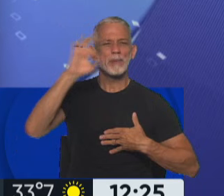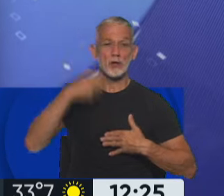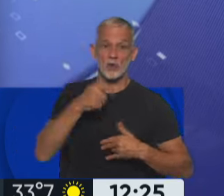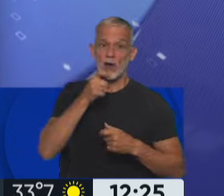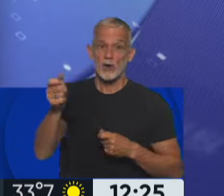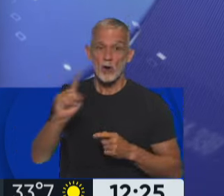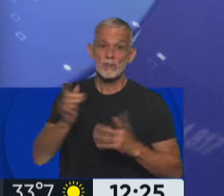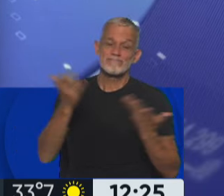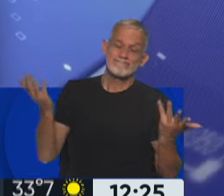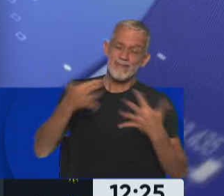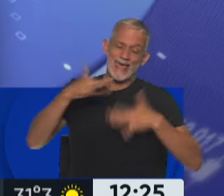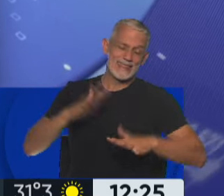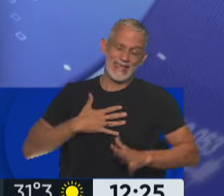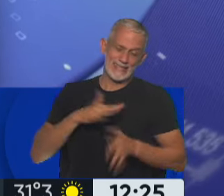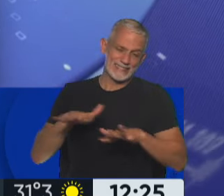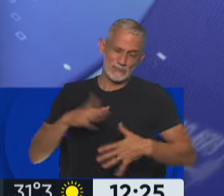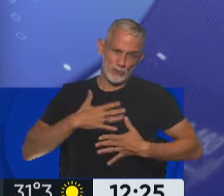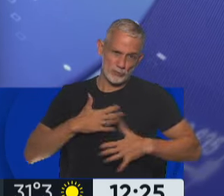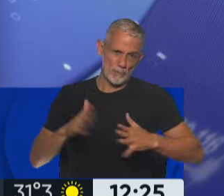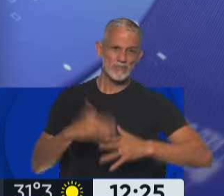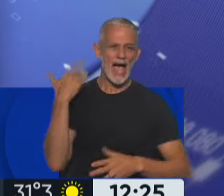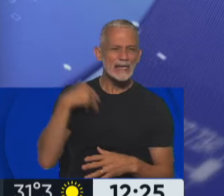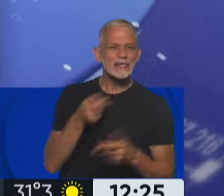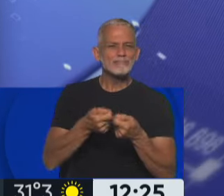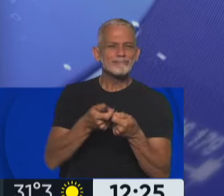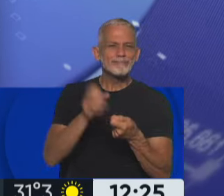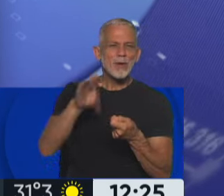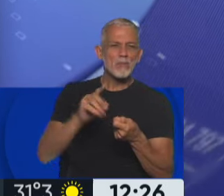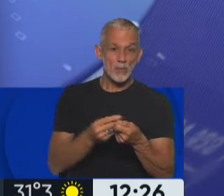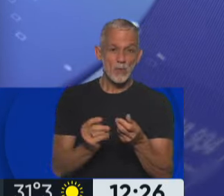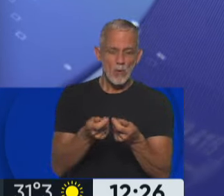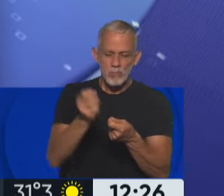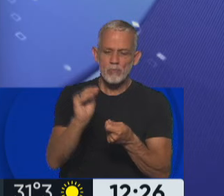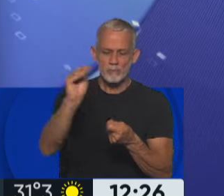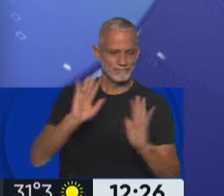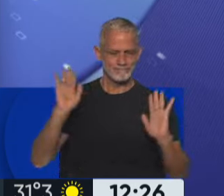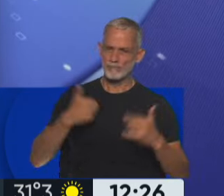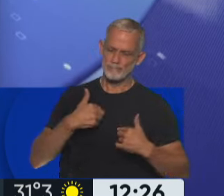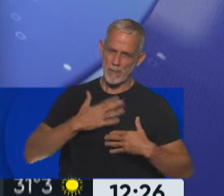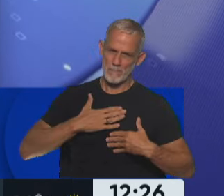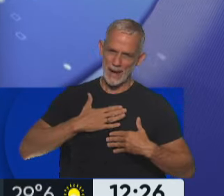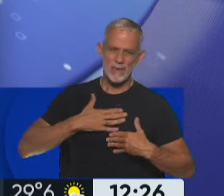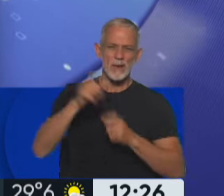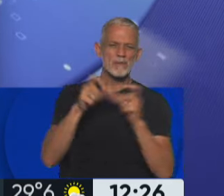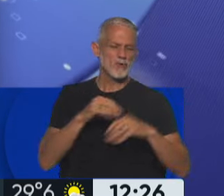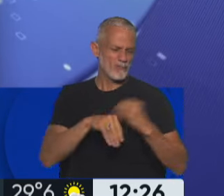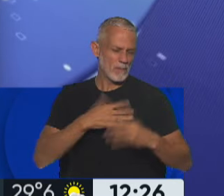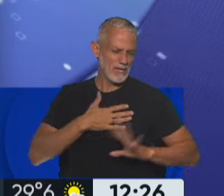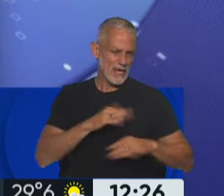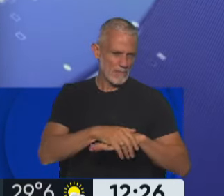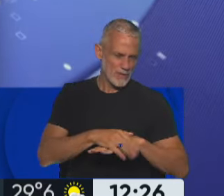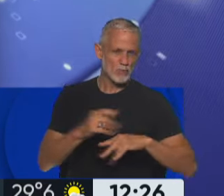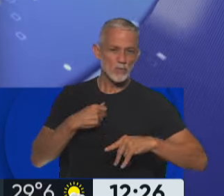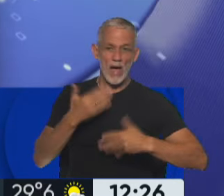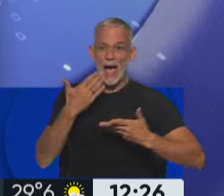respondo Espero que entiendan la situación ayer escribí un mensaje que casi publico pero lo voy a dejar para mí y para los que me quieren ya que no